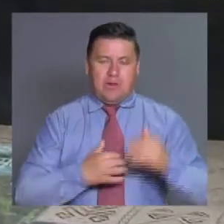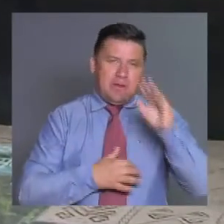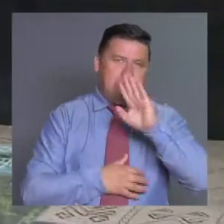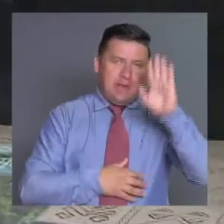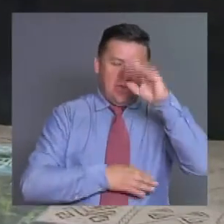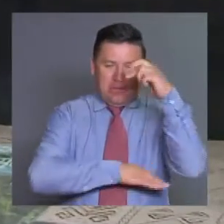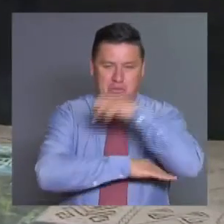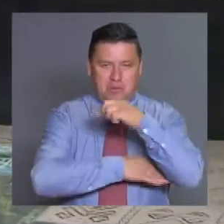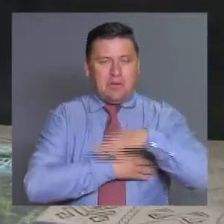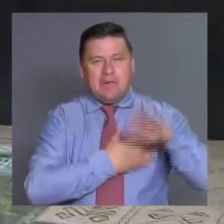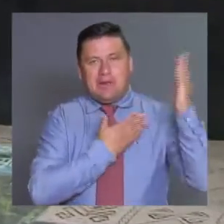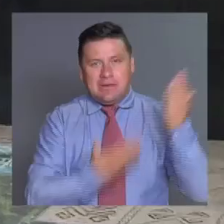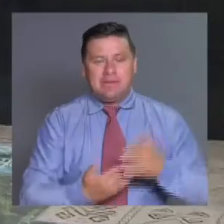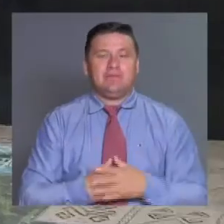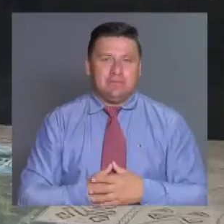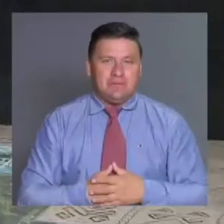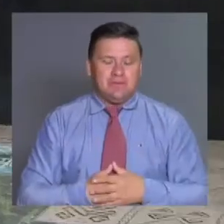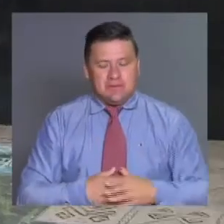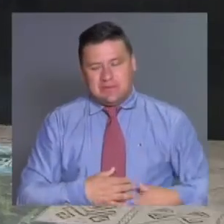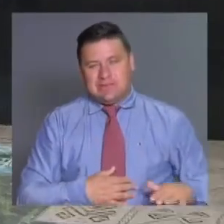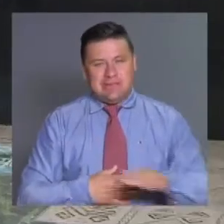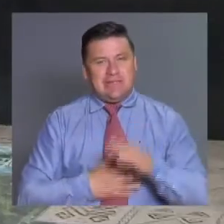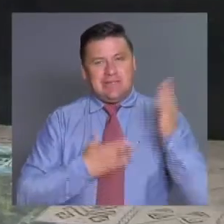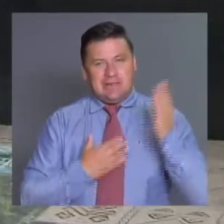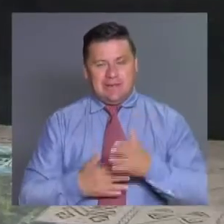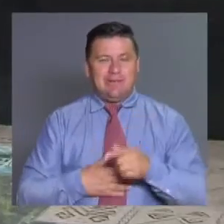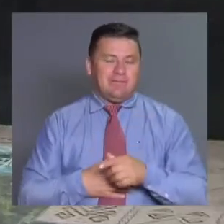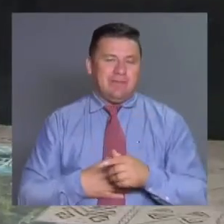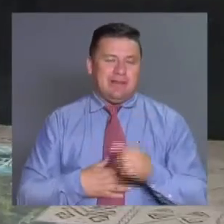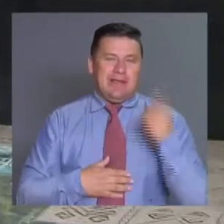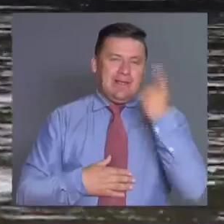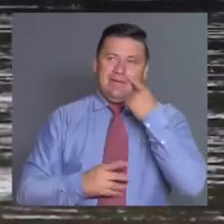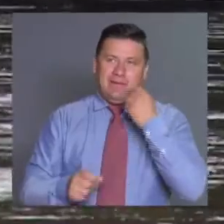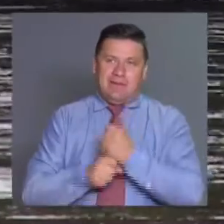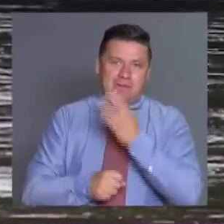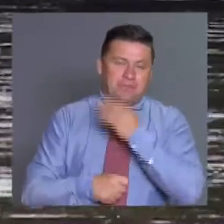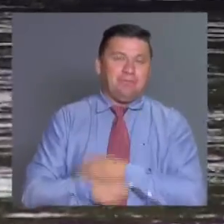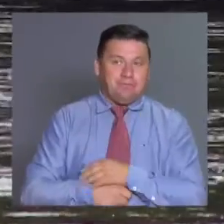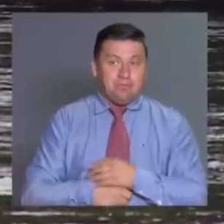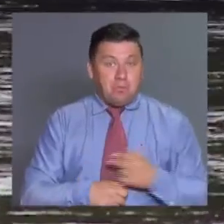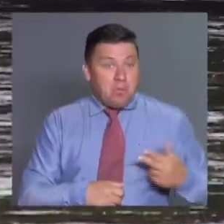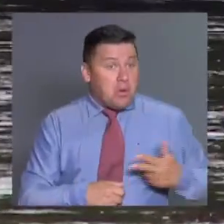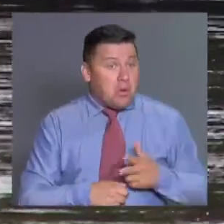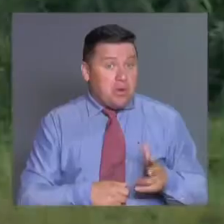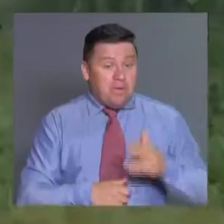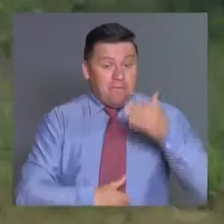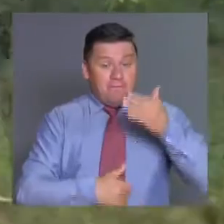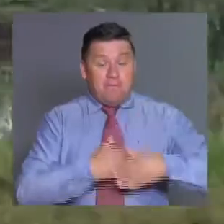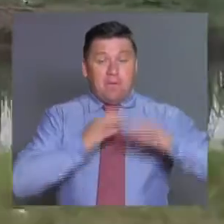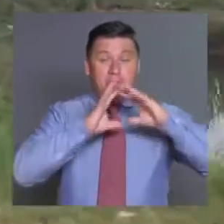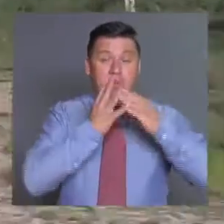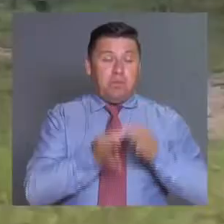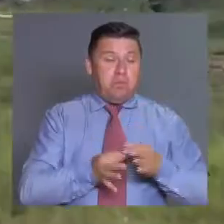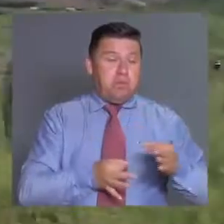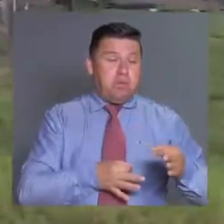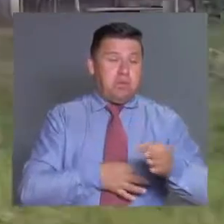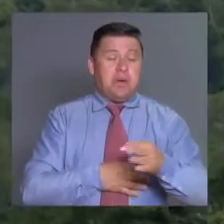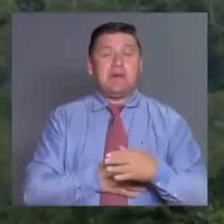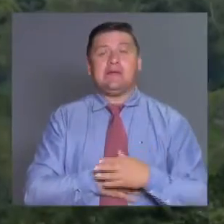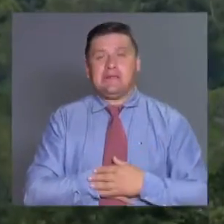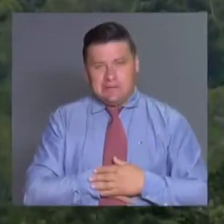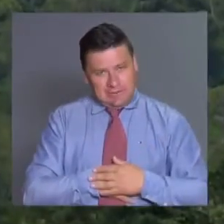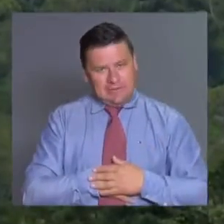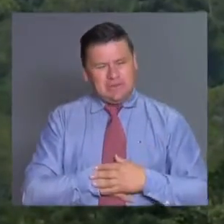del putumayo que nos trae muchos turistas y al traernos turistas por lo genera empleo recorrer el fin del mundo y sus municipios cercanos